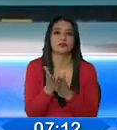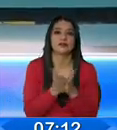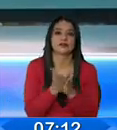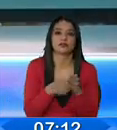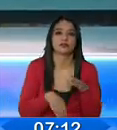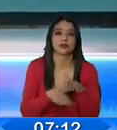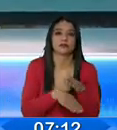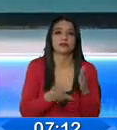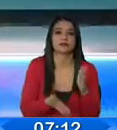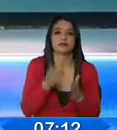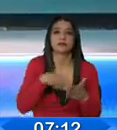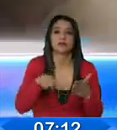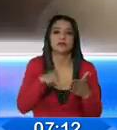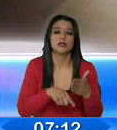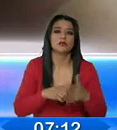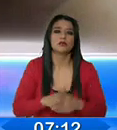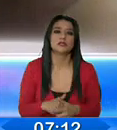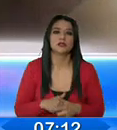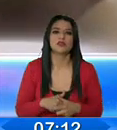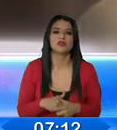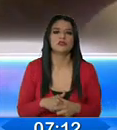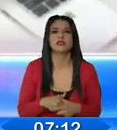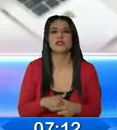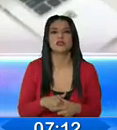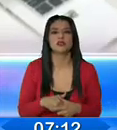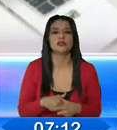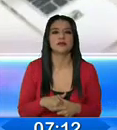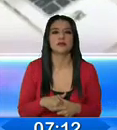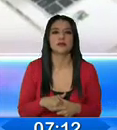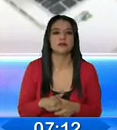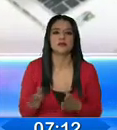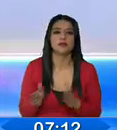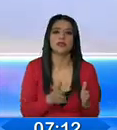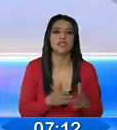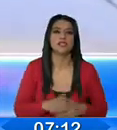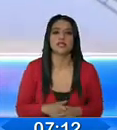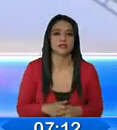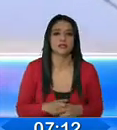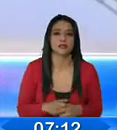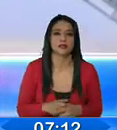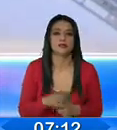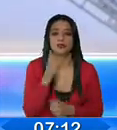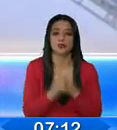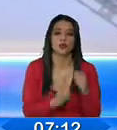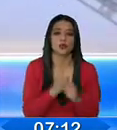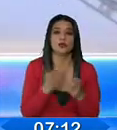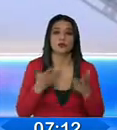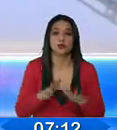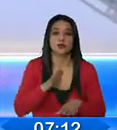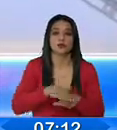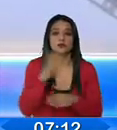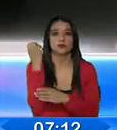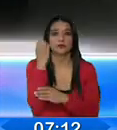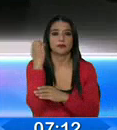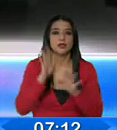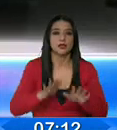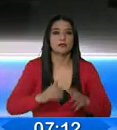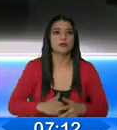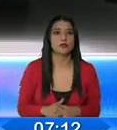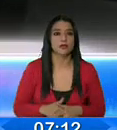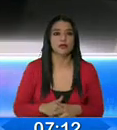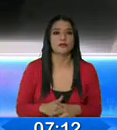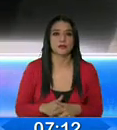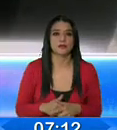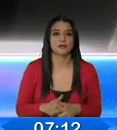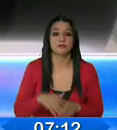básicos, incluyendo los servicios de telecomunicaciones, internet, hasta un año después del estado de excepción. Habrá una